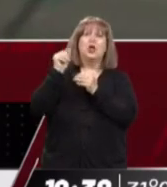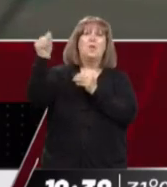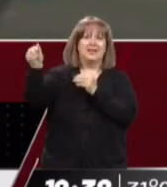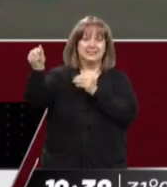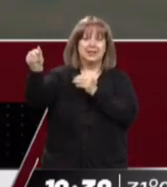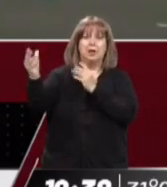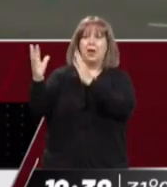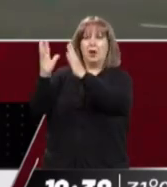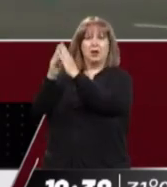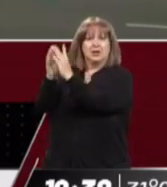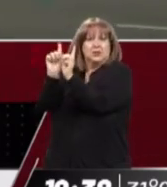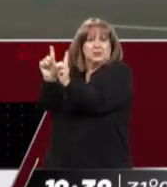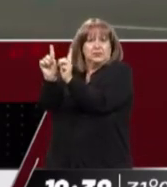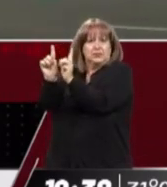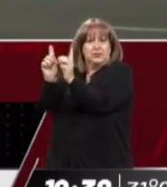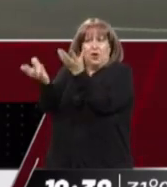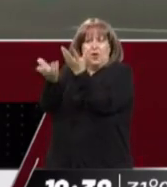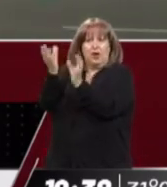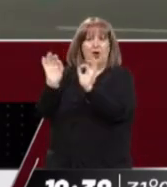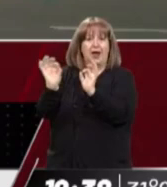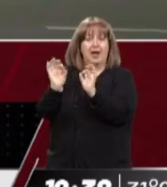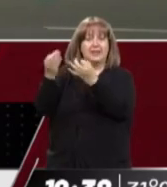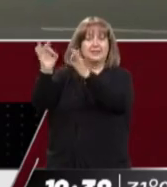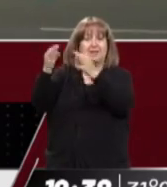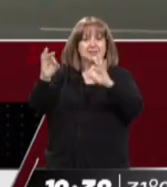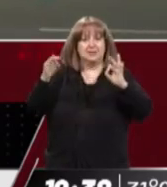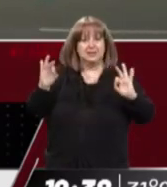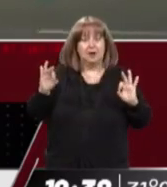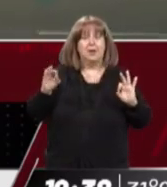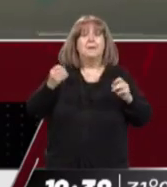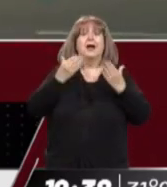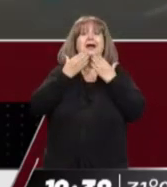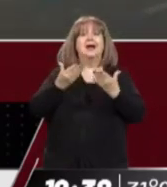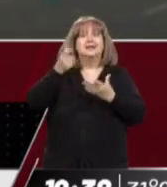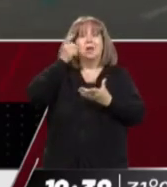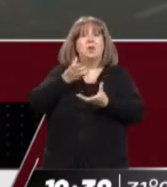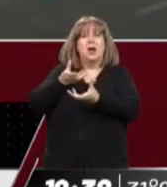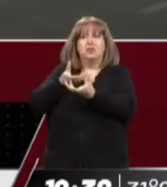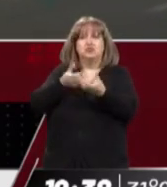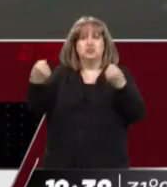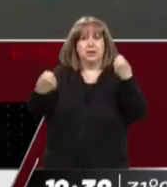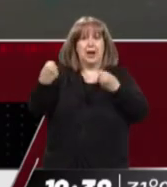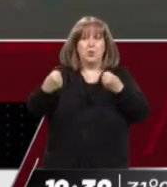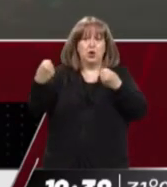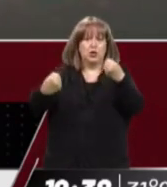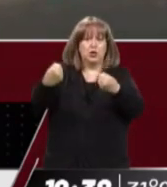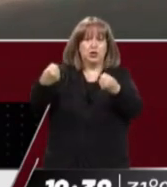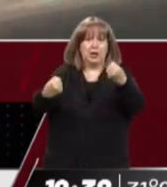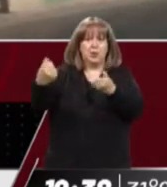no hay viviendas afectadas la intervención rápida de los bomberos permitió que